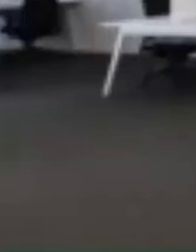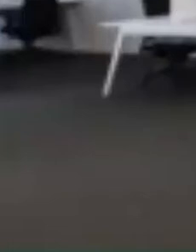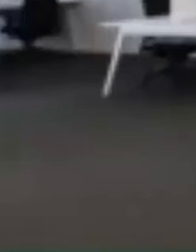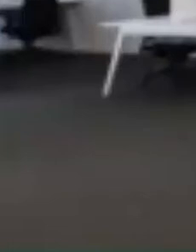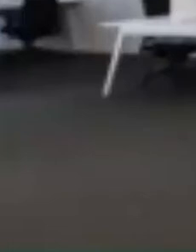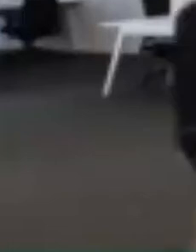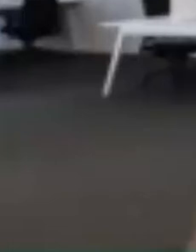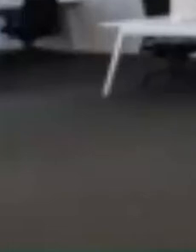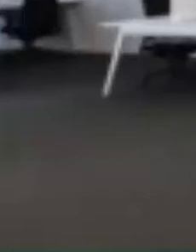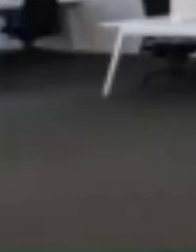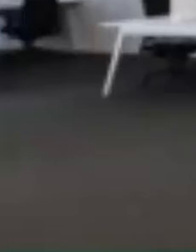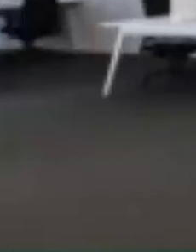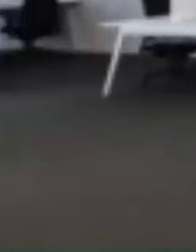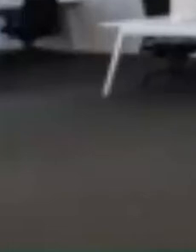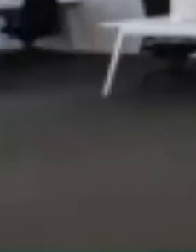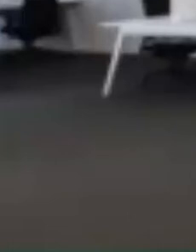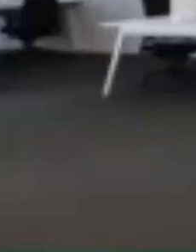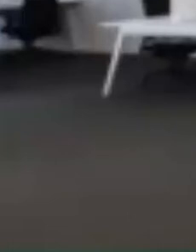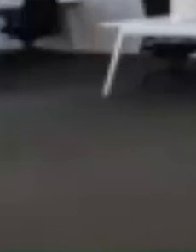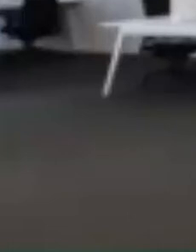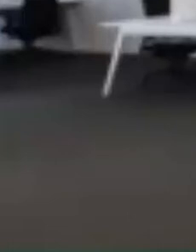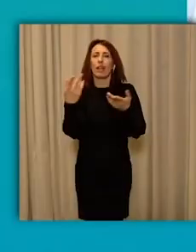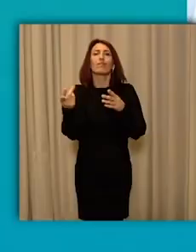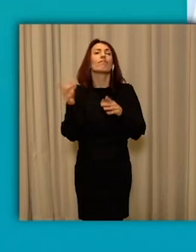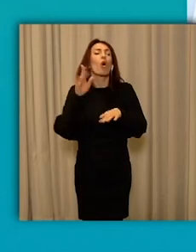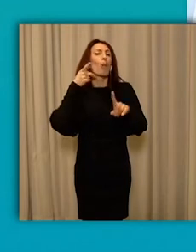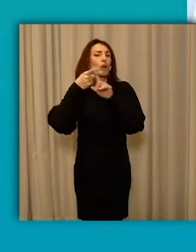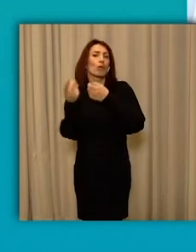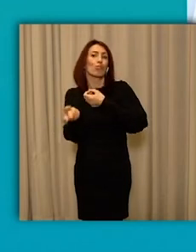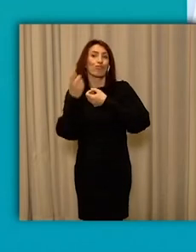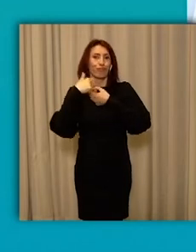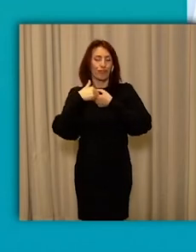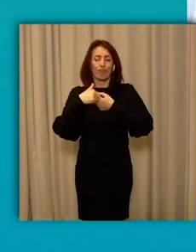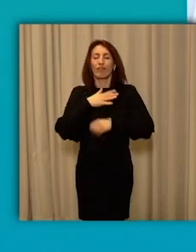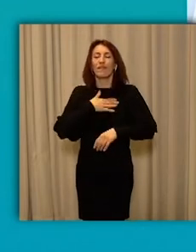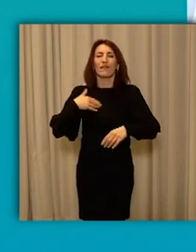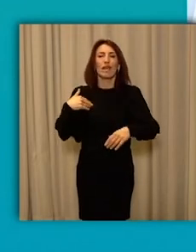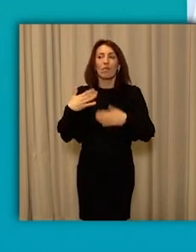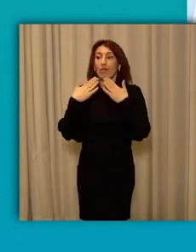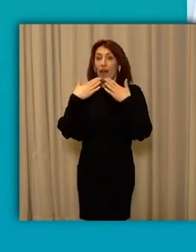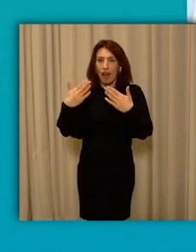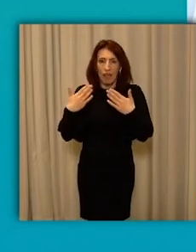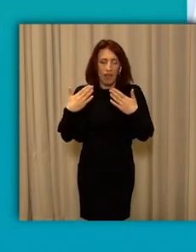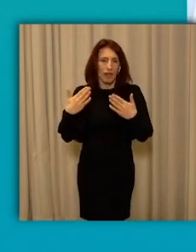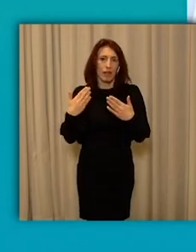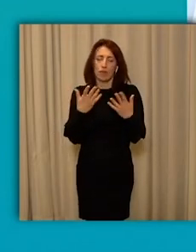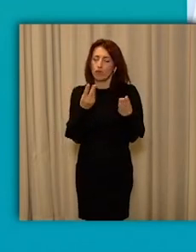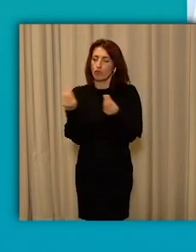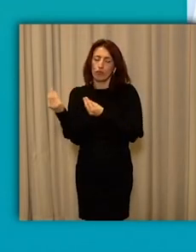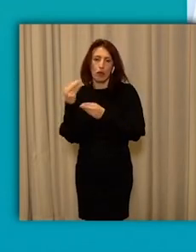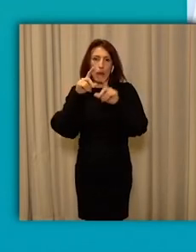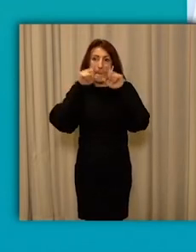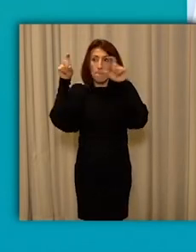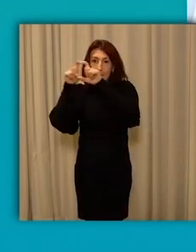formación profesional, gente experta en el mundo IT. Tenemos que agradecer mucho a las empresas que cuando se les